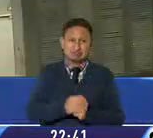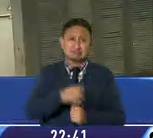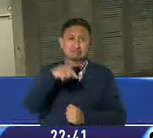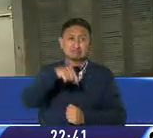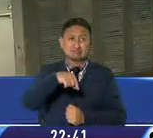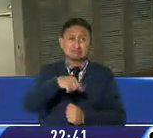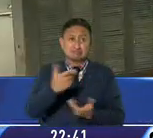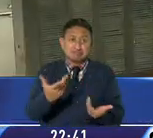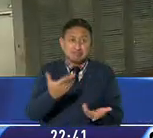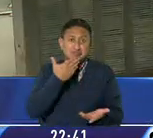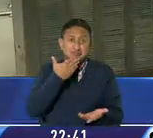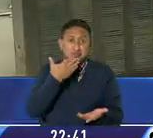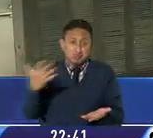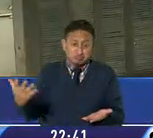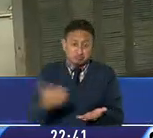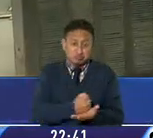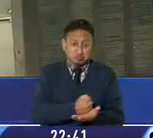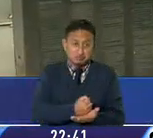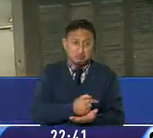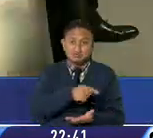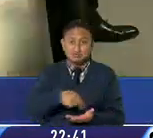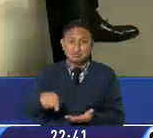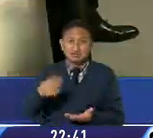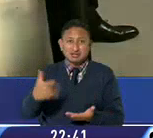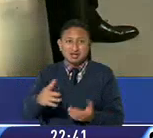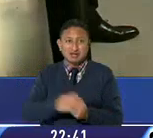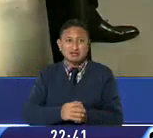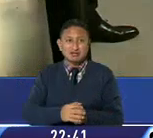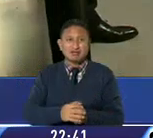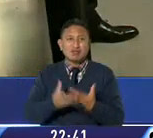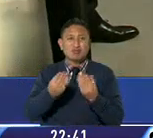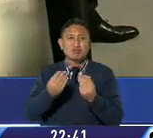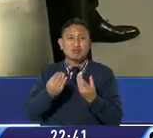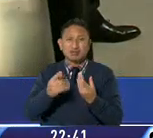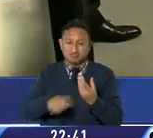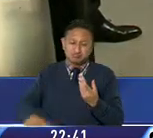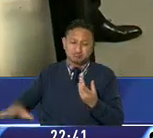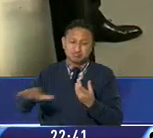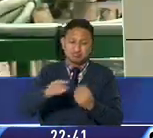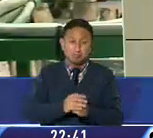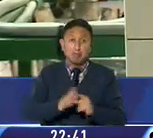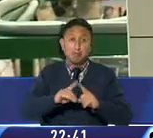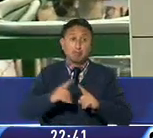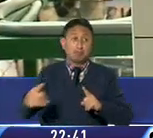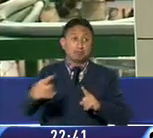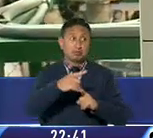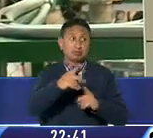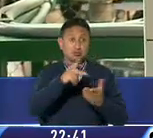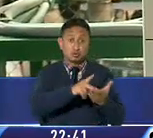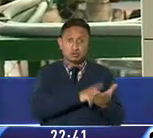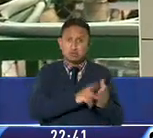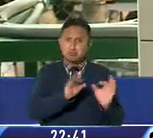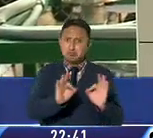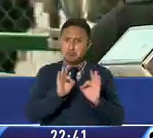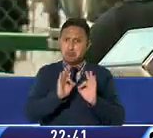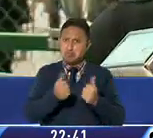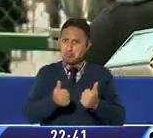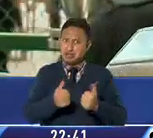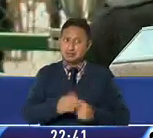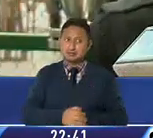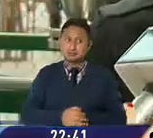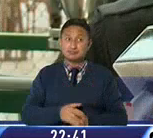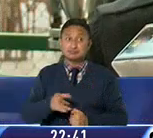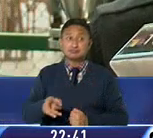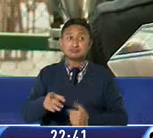para reciclaje, porque ha estado expuesta a múltiples factores. Sin embargo, para este proyecto son útiles. Porque ese plástico ya